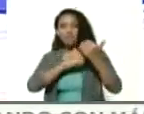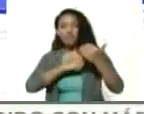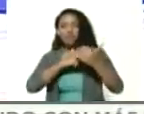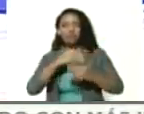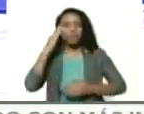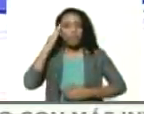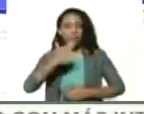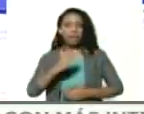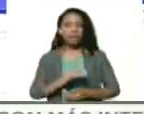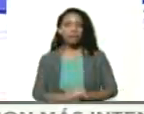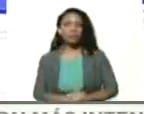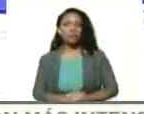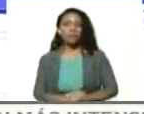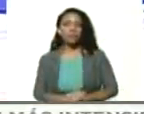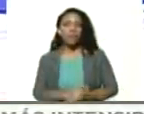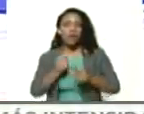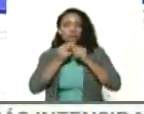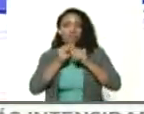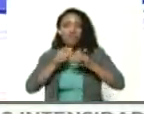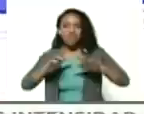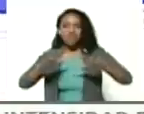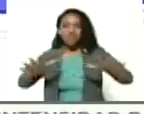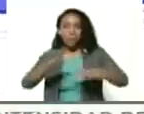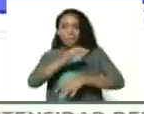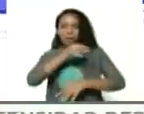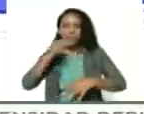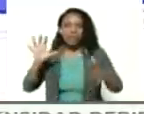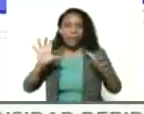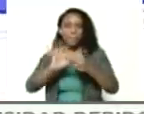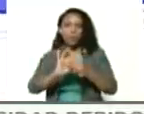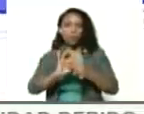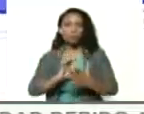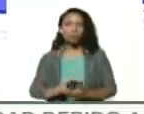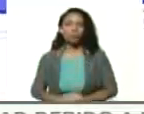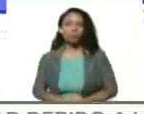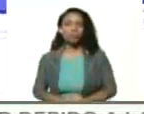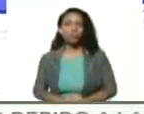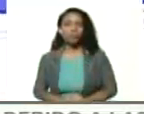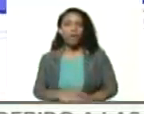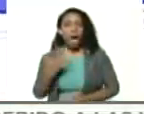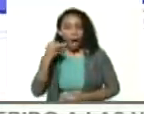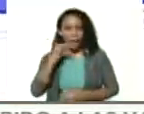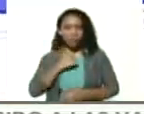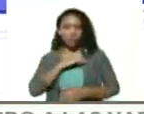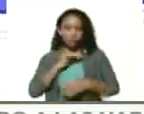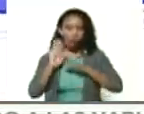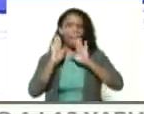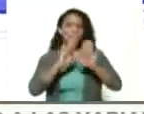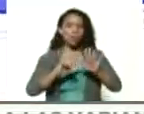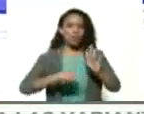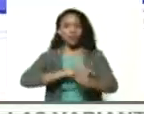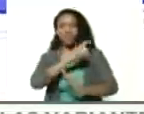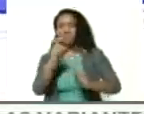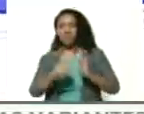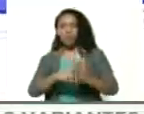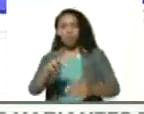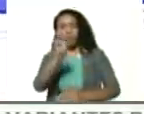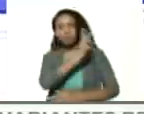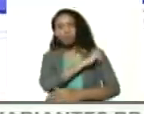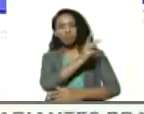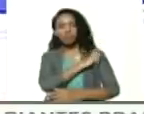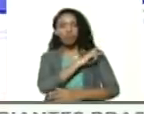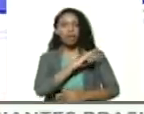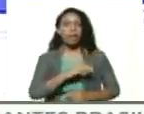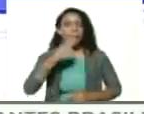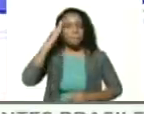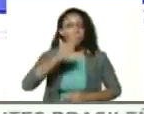Bolivariana, desplegada en perfecta unión. Cuenten con todo el apoyo como comandante en jefe